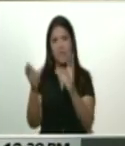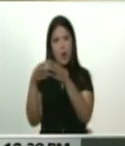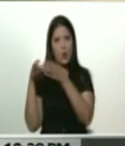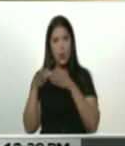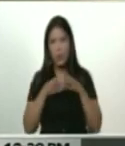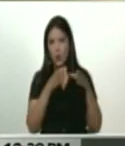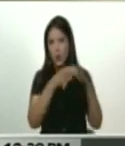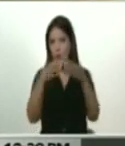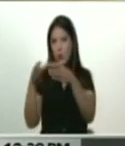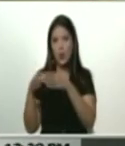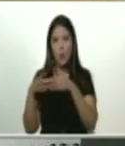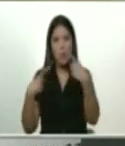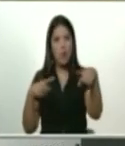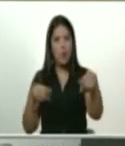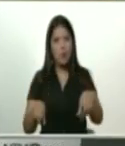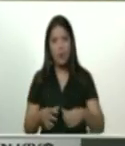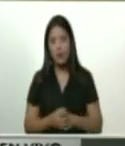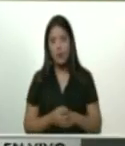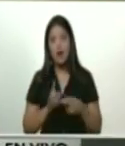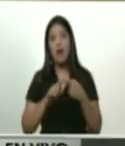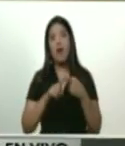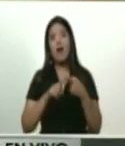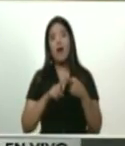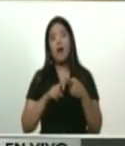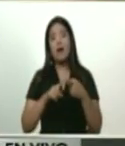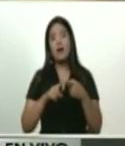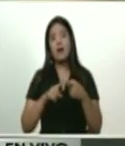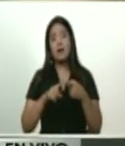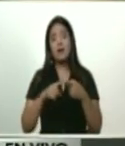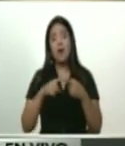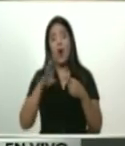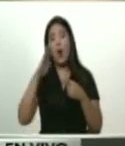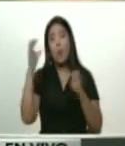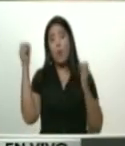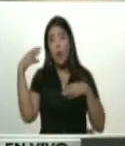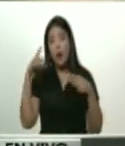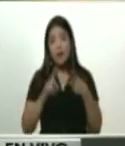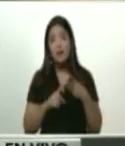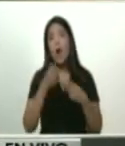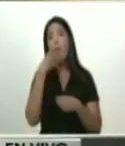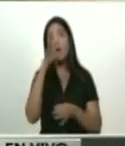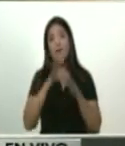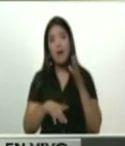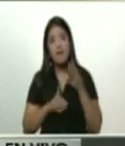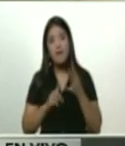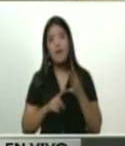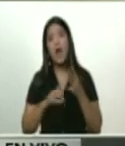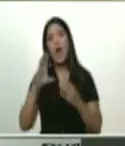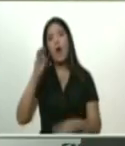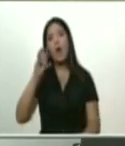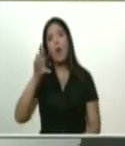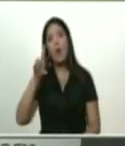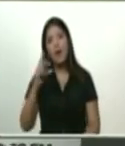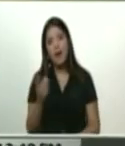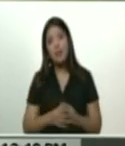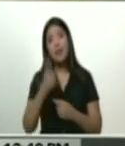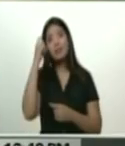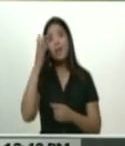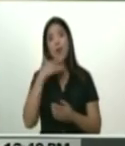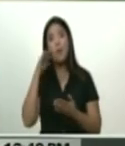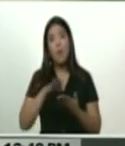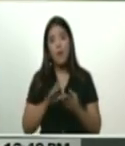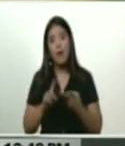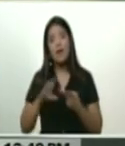Bersuit Vergarabat, Binomio de Oro, Brujería, Buena Fe, Coral, Día de los Muertos, Eddie